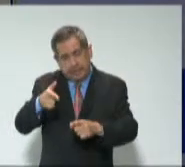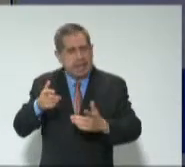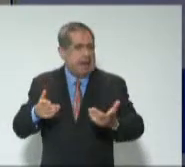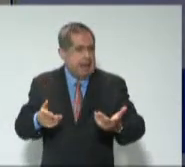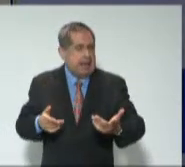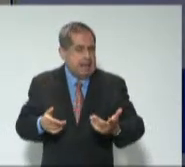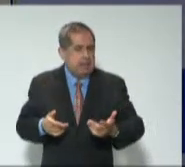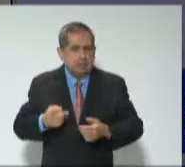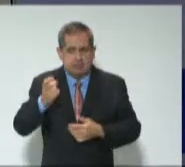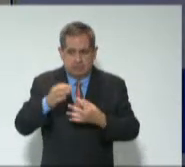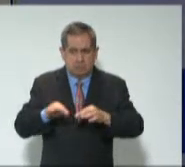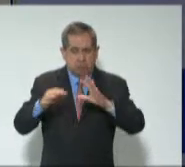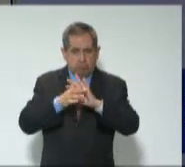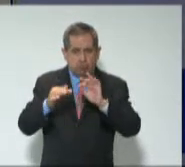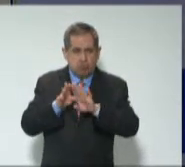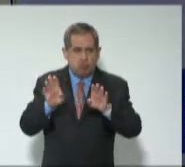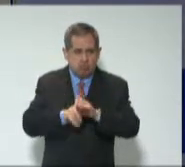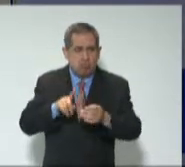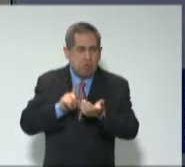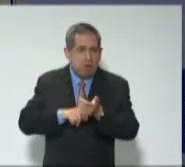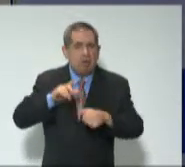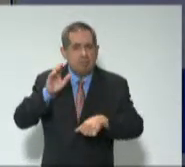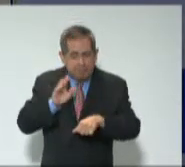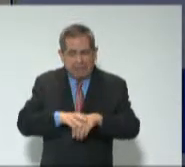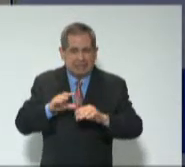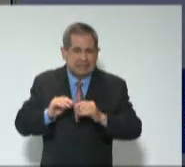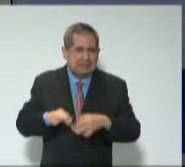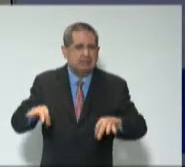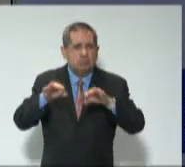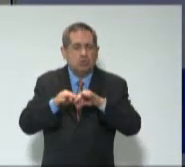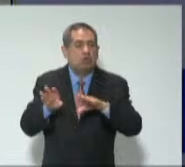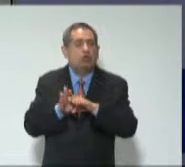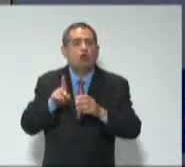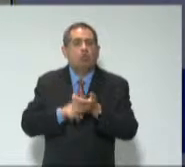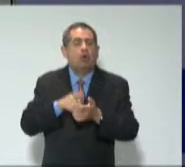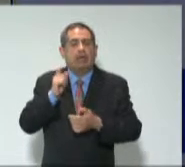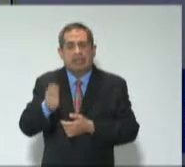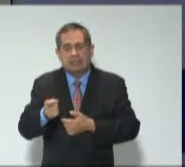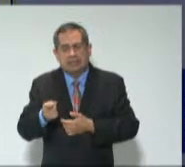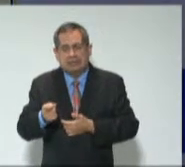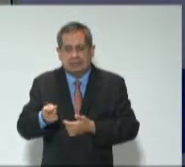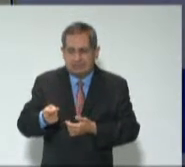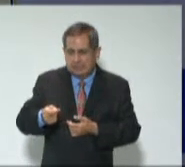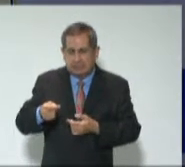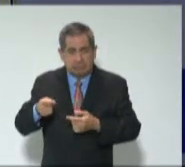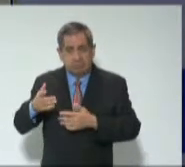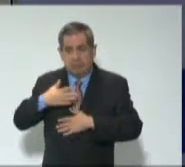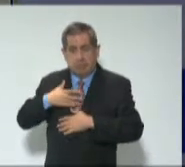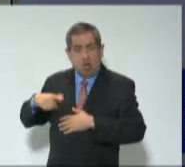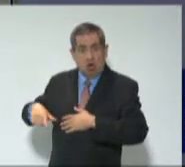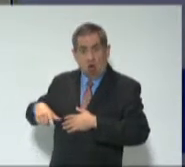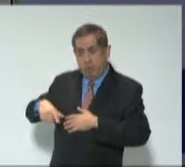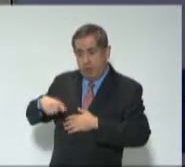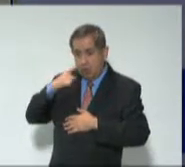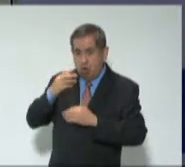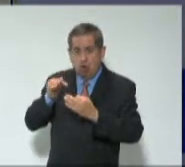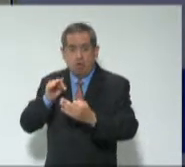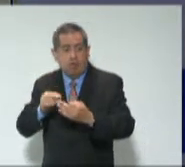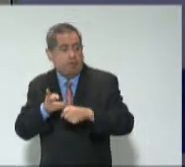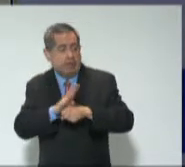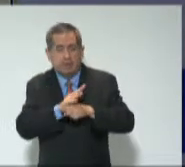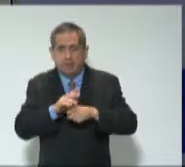eh institucionalice más claramente la rendición de cuentas de las acciones de nuestro gobierno ante la